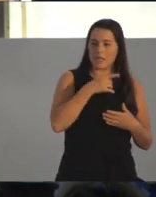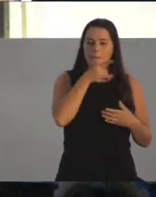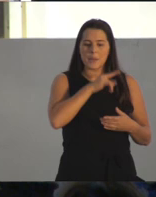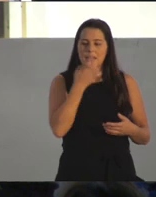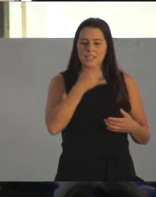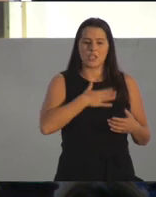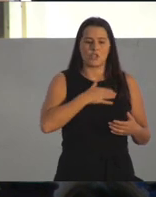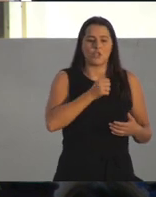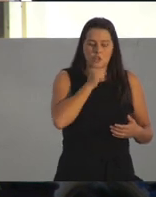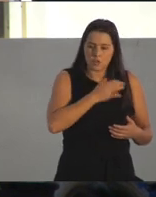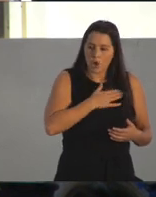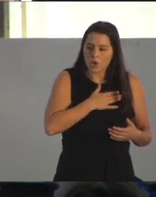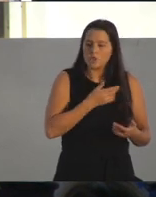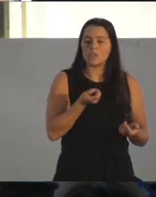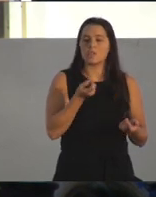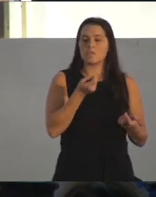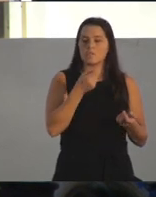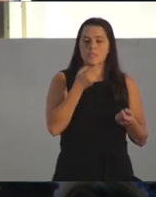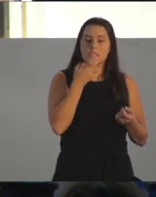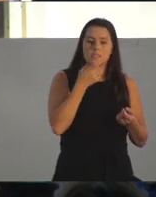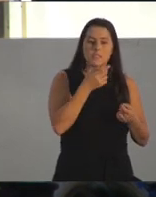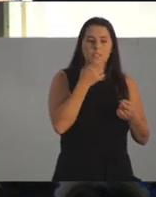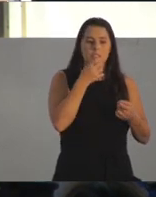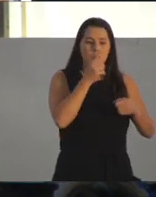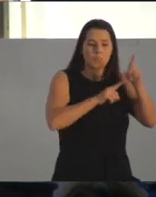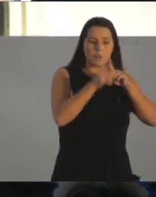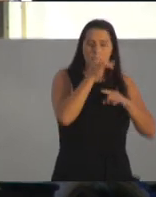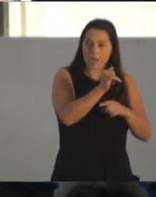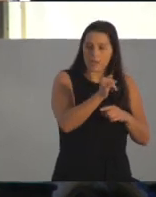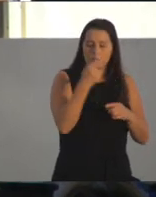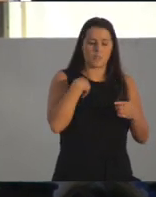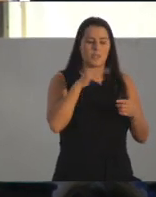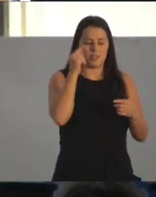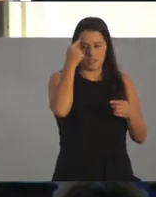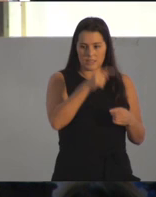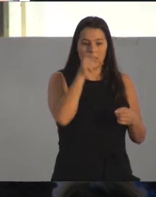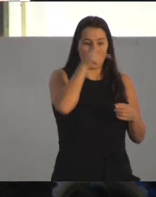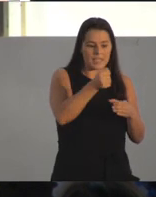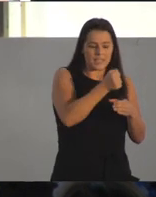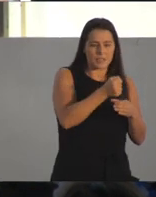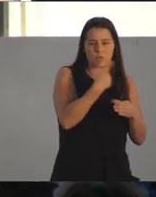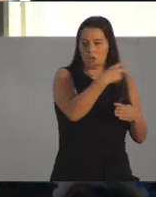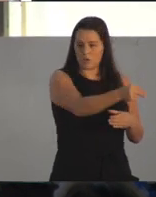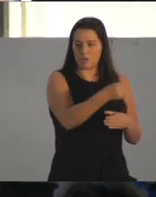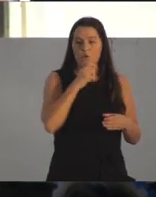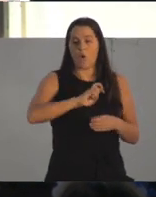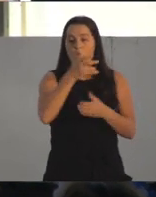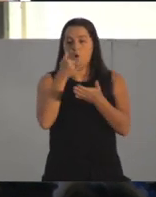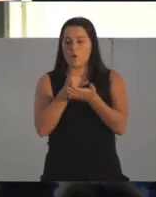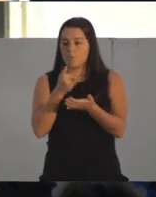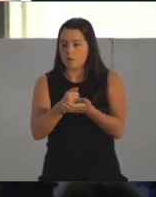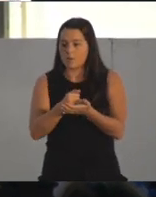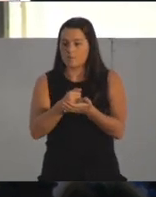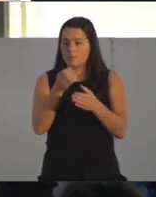si le cambia la voz, si tiene algún problema que nos interesa saber para adecuar cuál va a ser la textura y el volumen más adecuado para que la